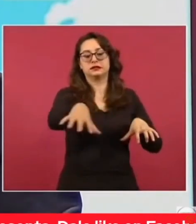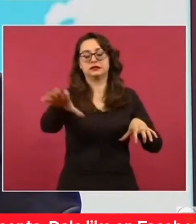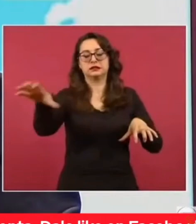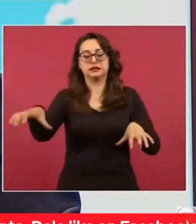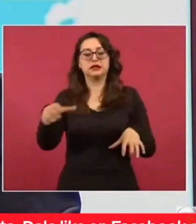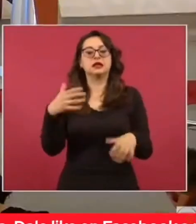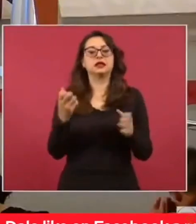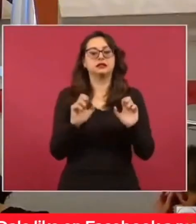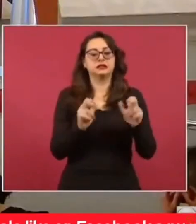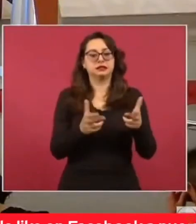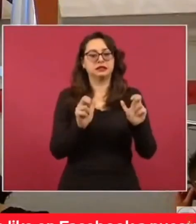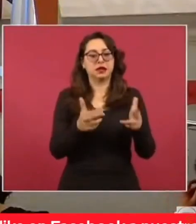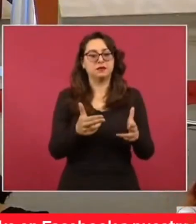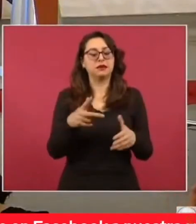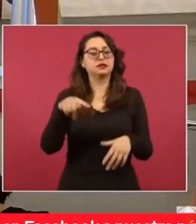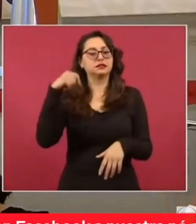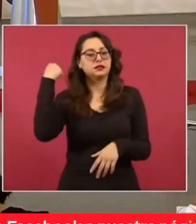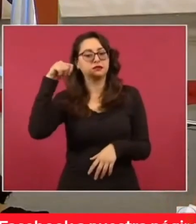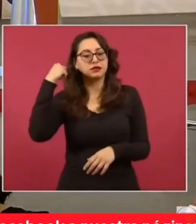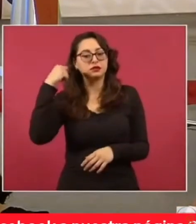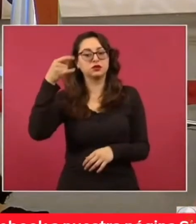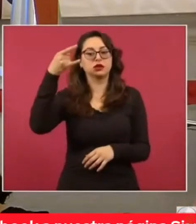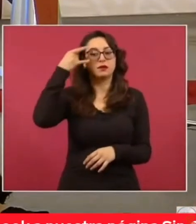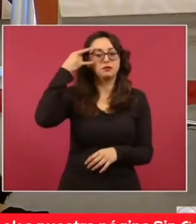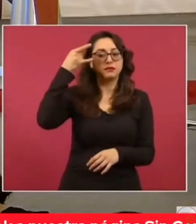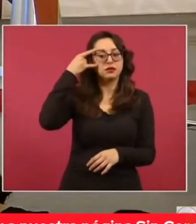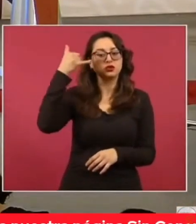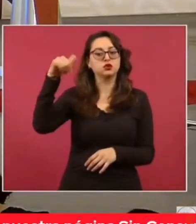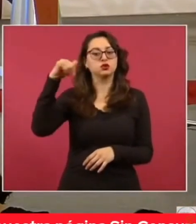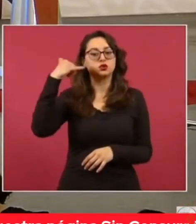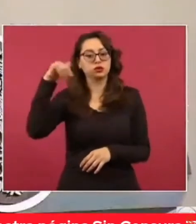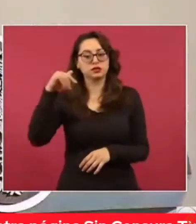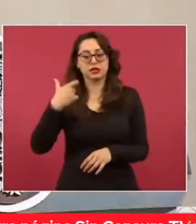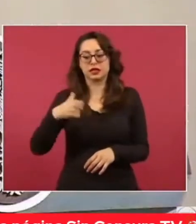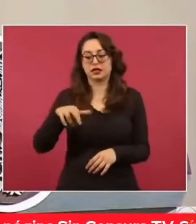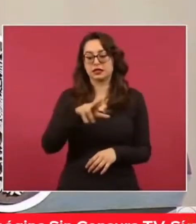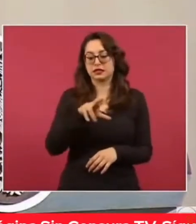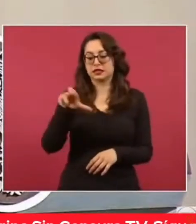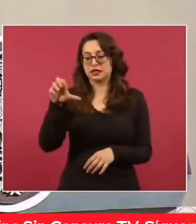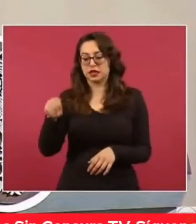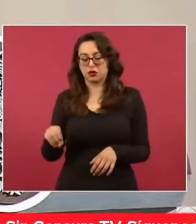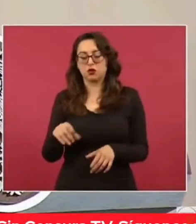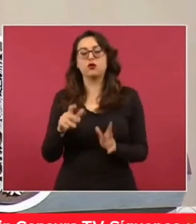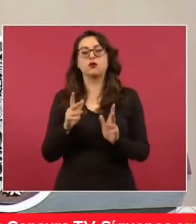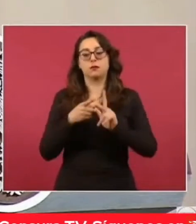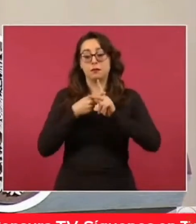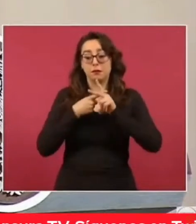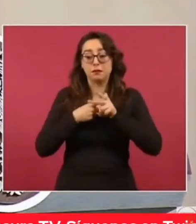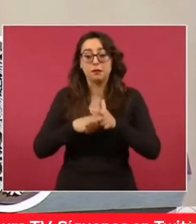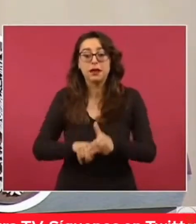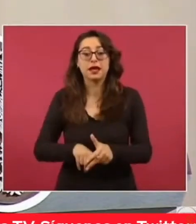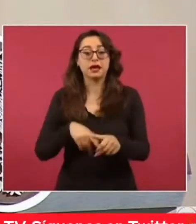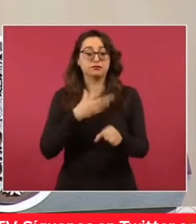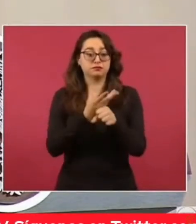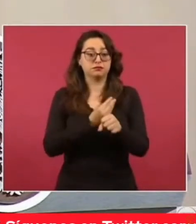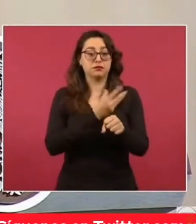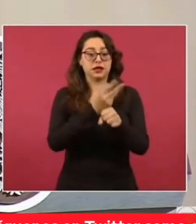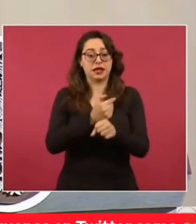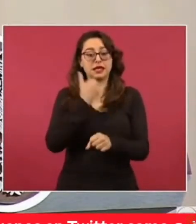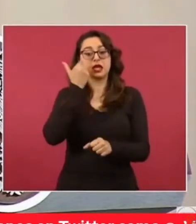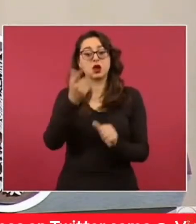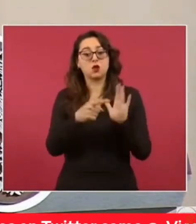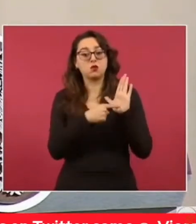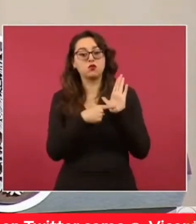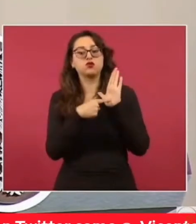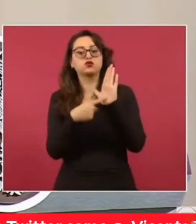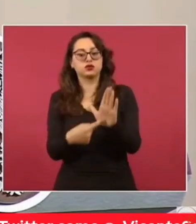Campeche, Yucatán y Quintana Roo. Quisiera presentarles un ejemplo de lo que estamos haciendo en este programa,